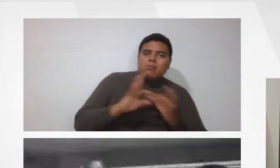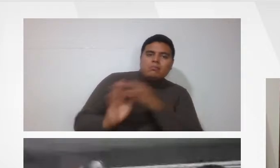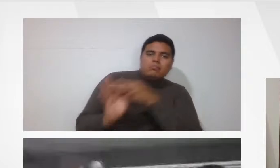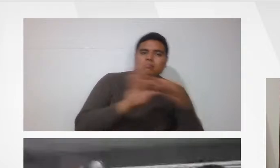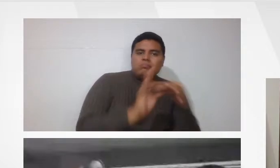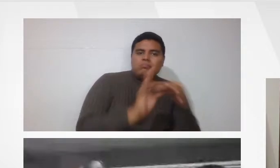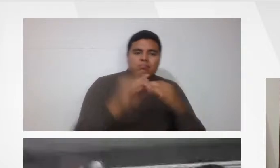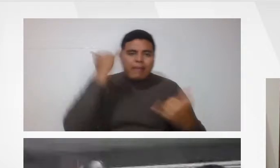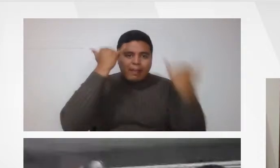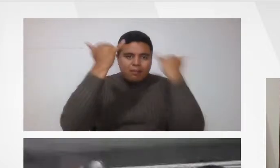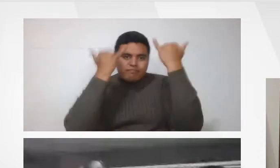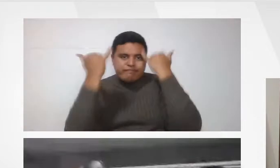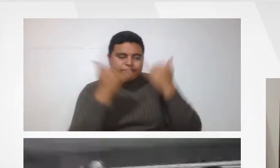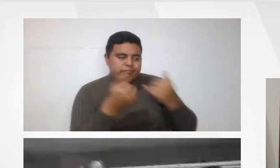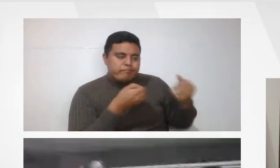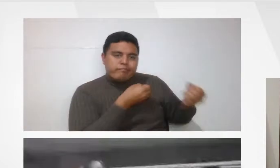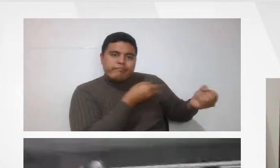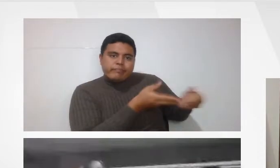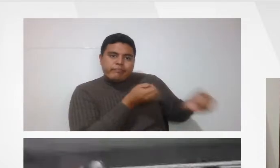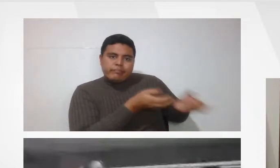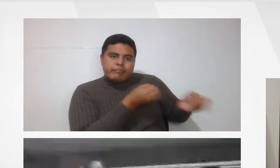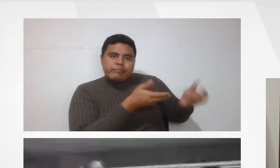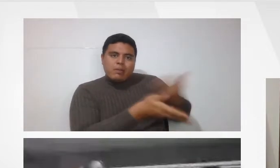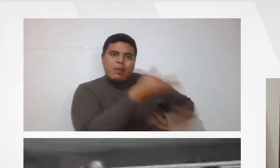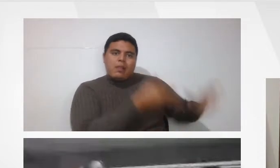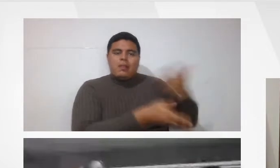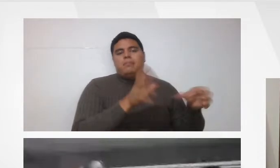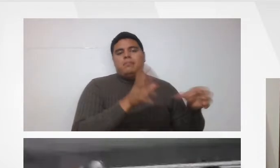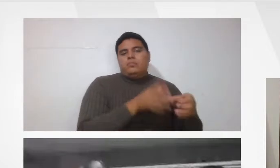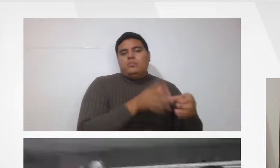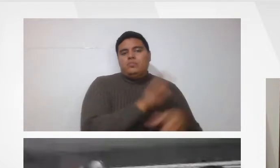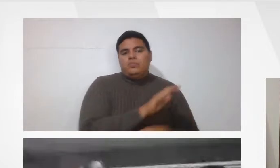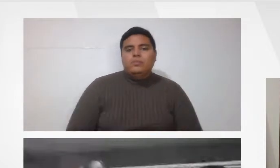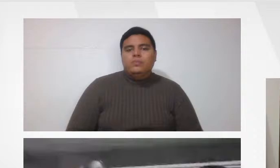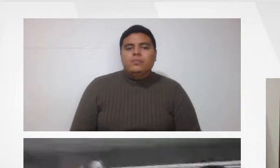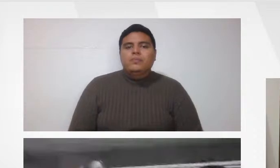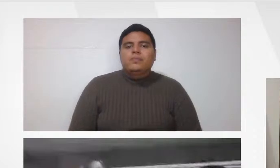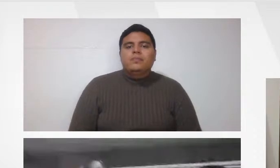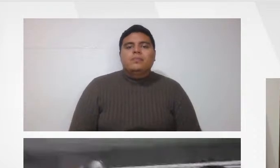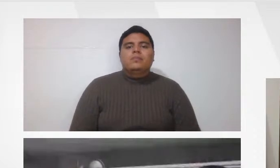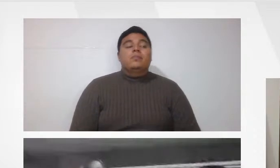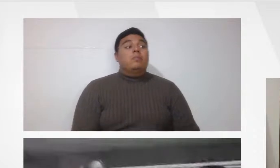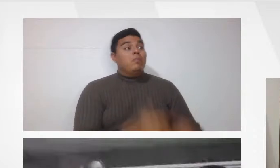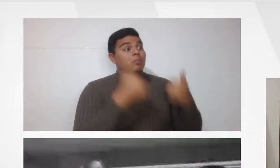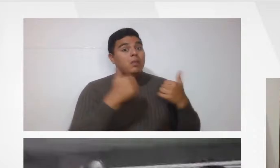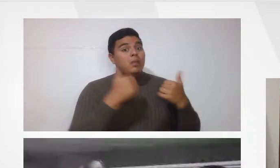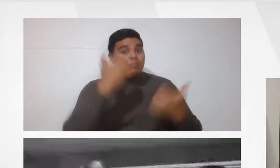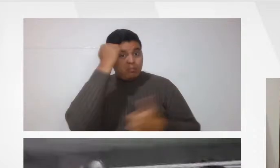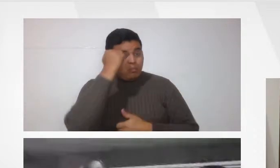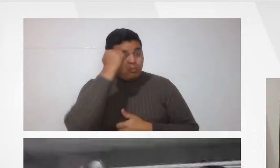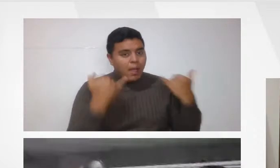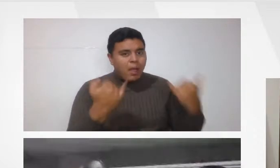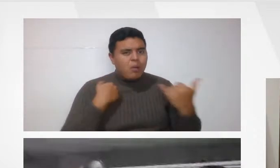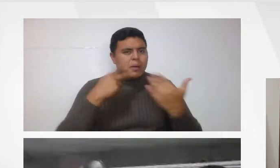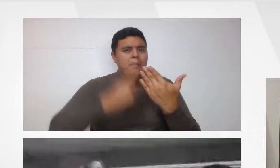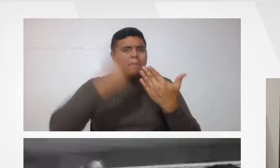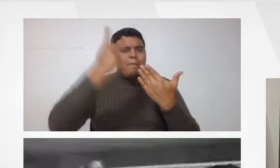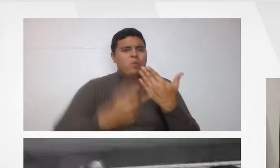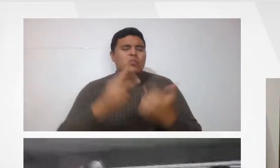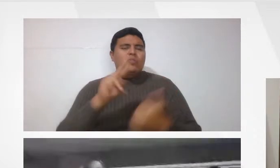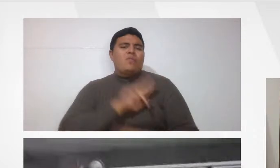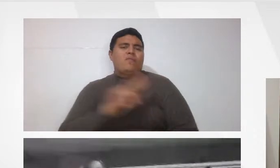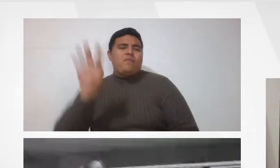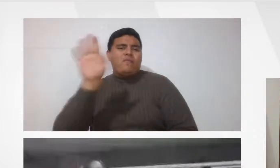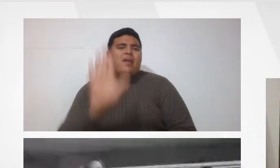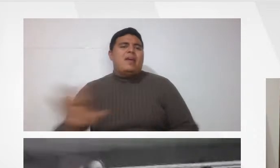Muy bien. Profe, hablemos de ese proyecto Valle Mágico, tan importante que ha sido para los estudiantes y,